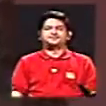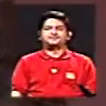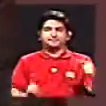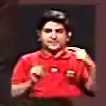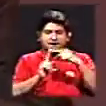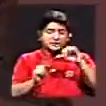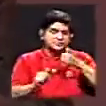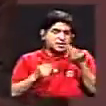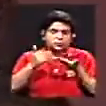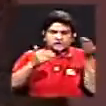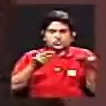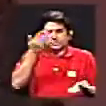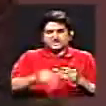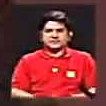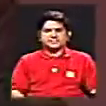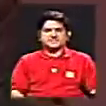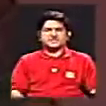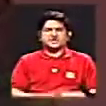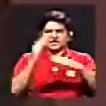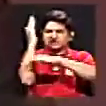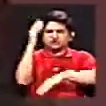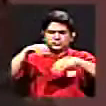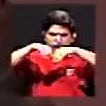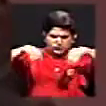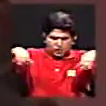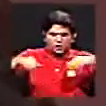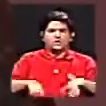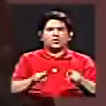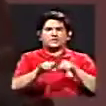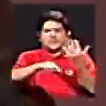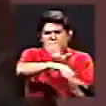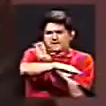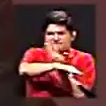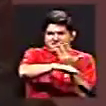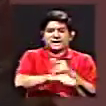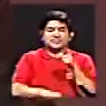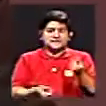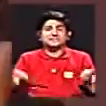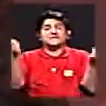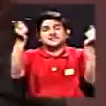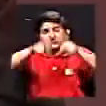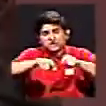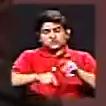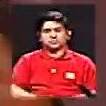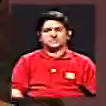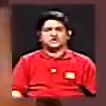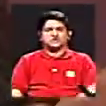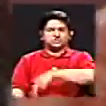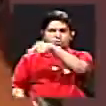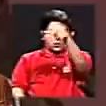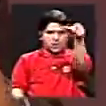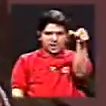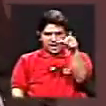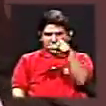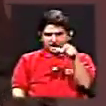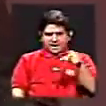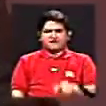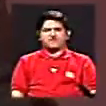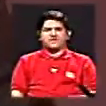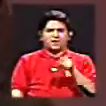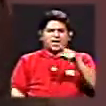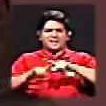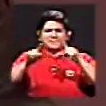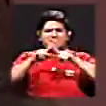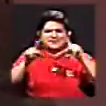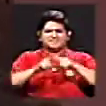otros elementos como troncos, árboles, matas, todo ese tipo de cosas, que en realidad fue lo que sucedió acá. El río ha venido trayendo una